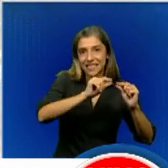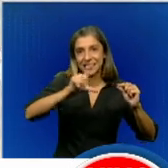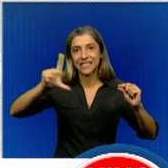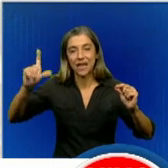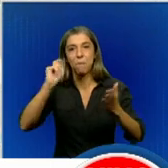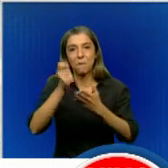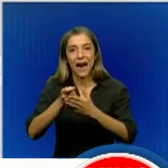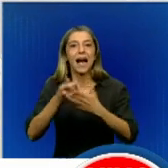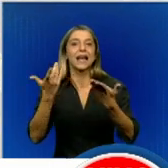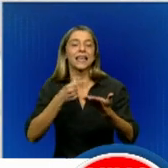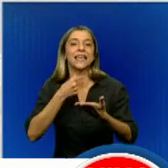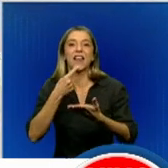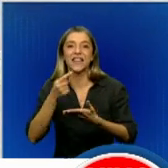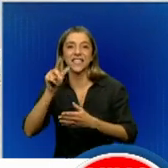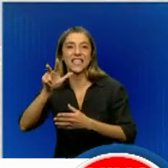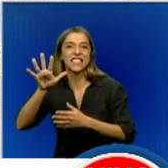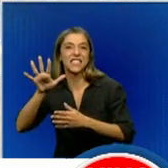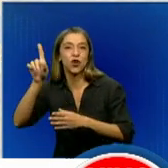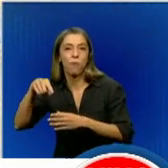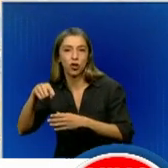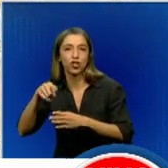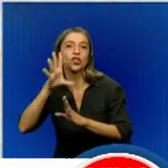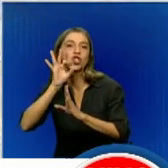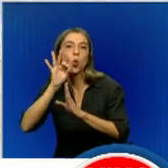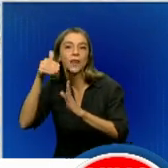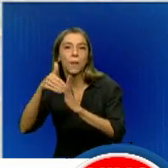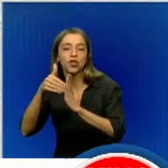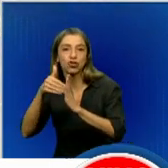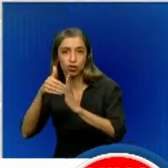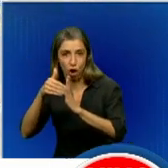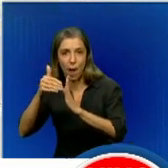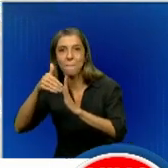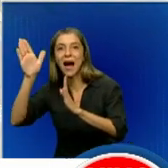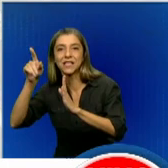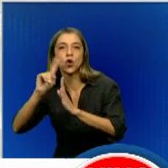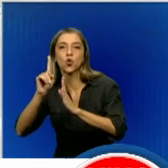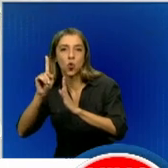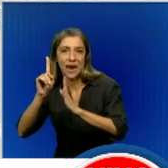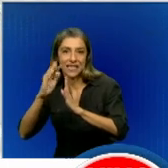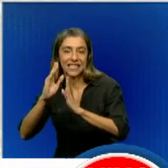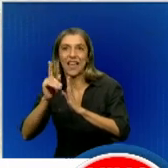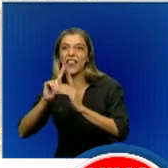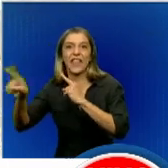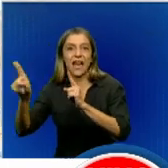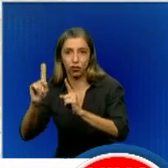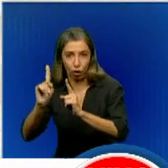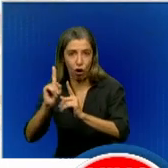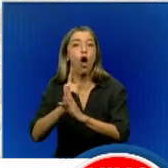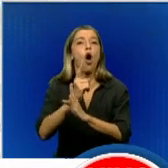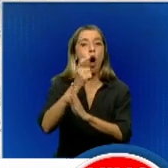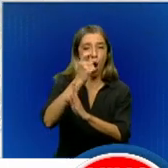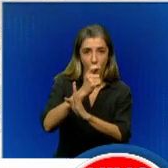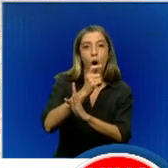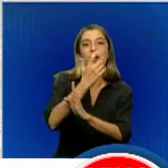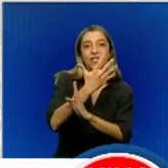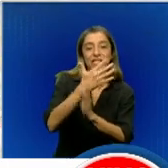35 por ciento de los de más de 50 millones no es que va directo es por los primeros 5 millones es 25 por